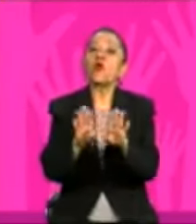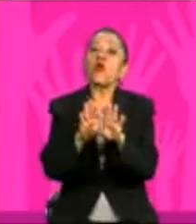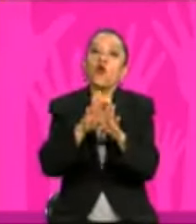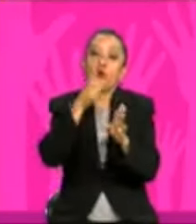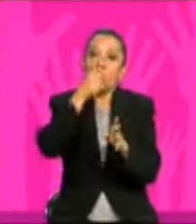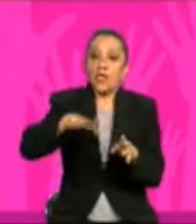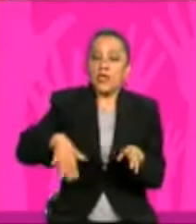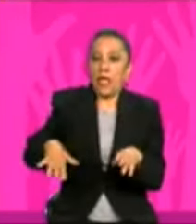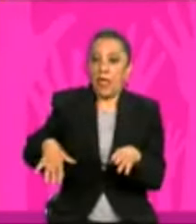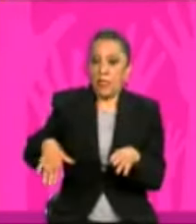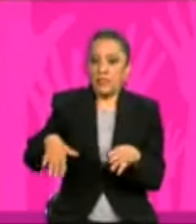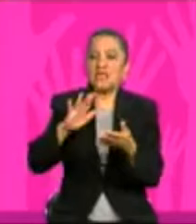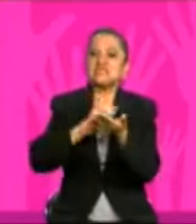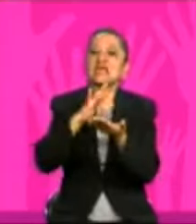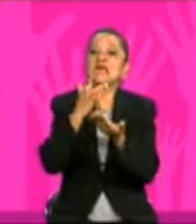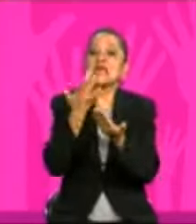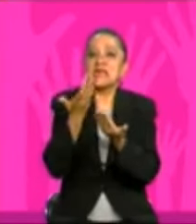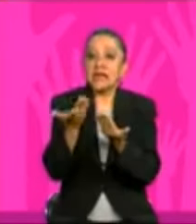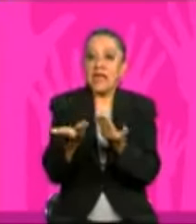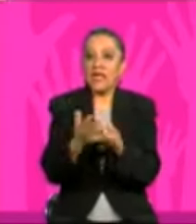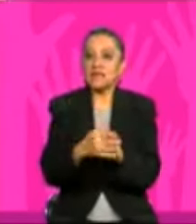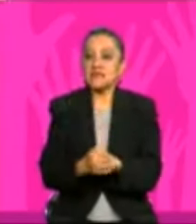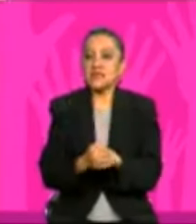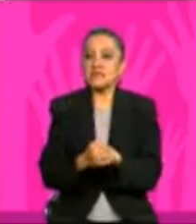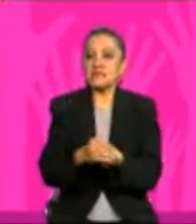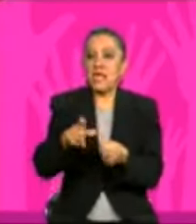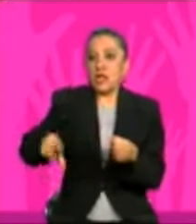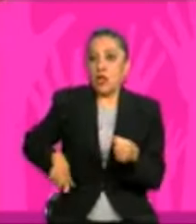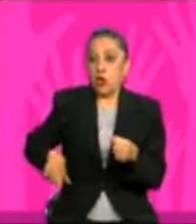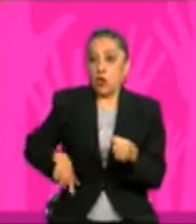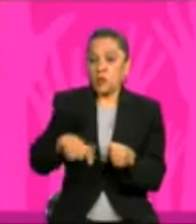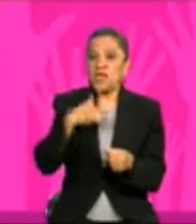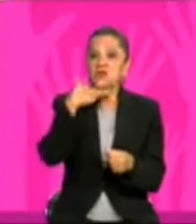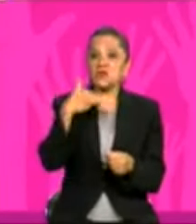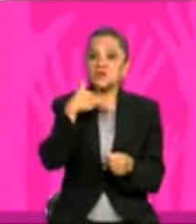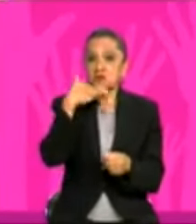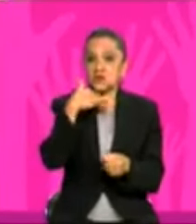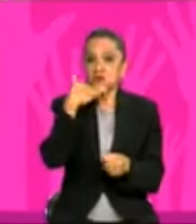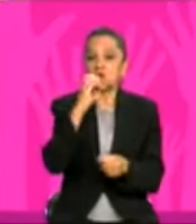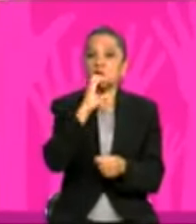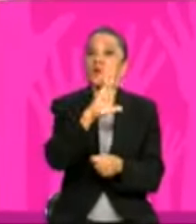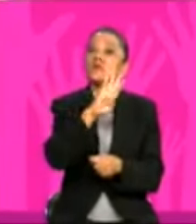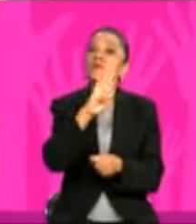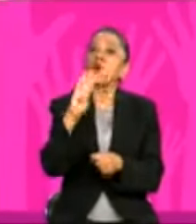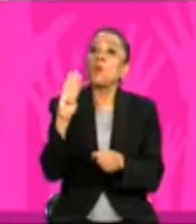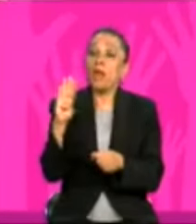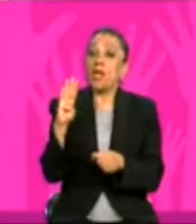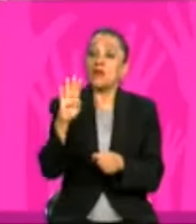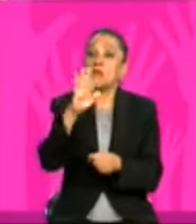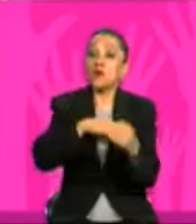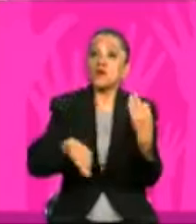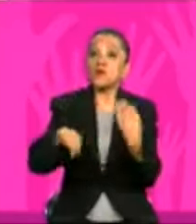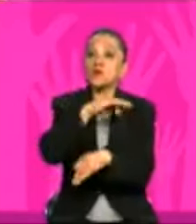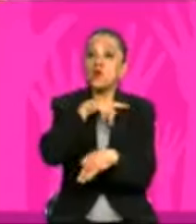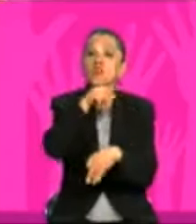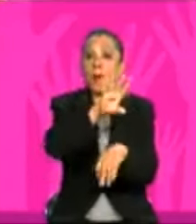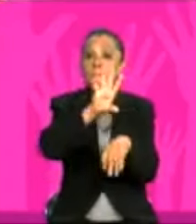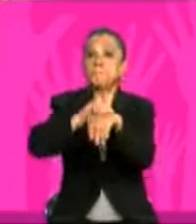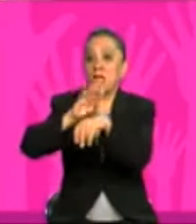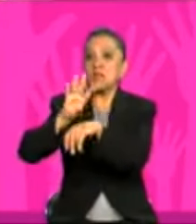decía, gracias al gobierno corrupto de Cuauhtémoc Blanco y todo lo que ha